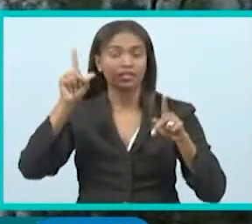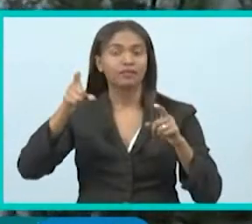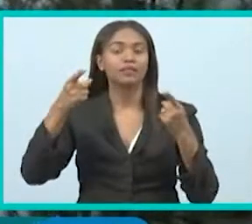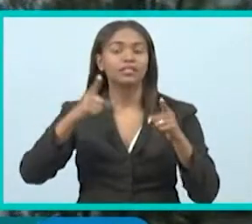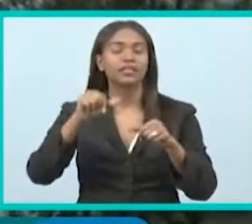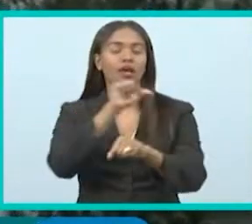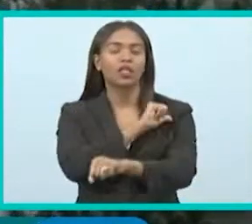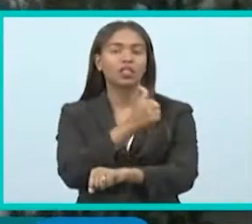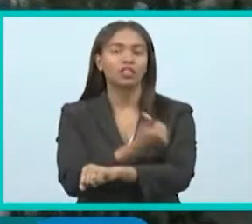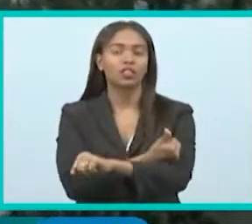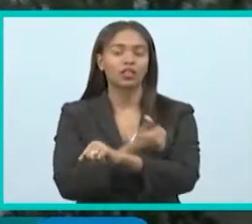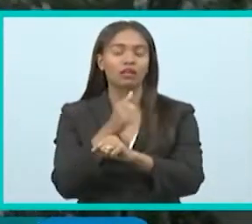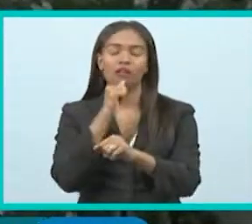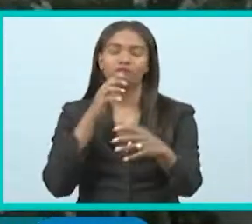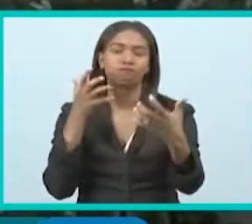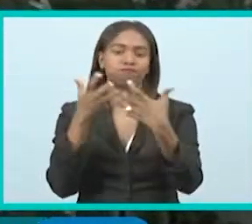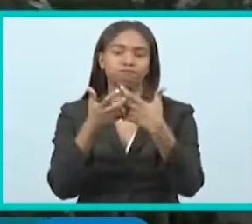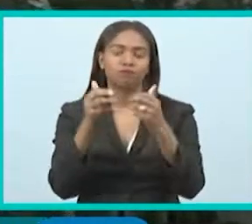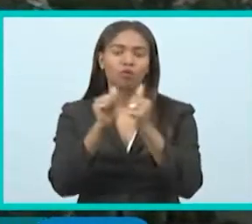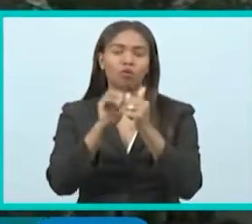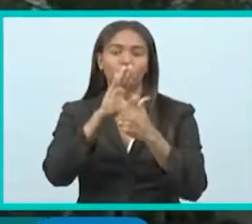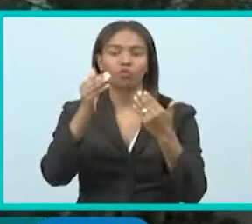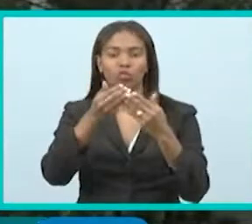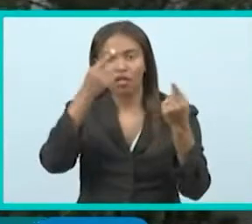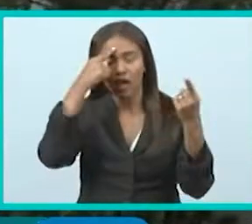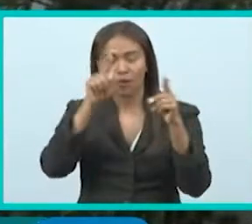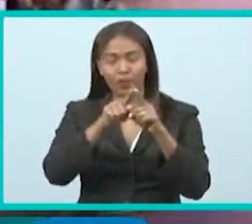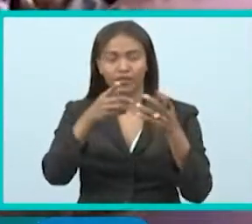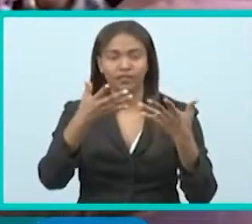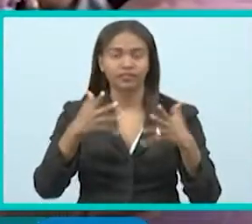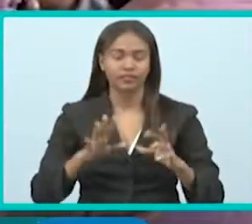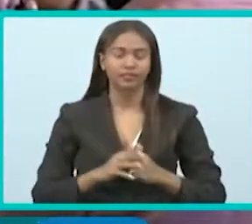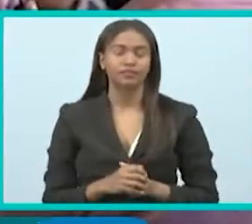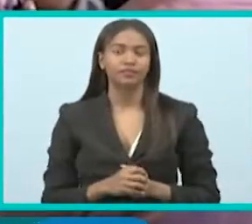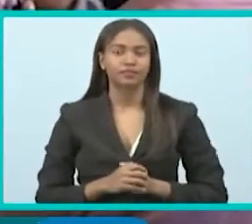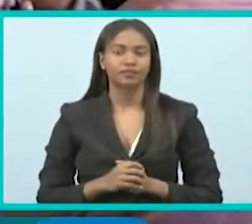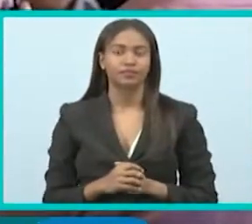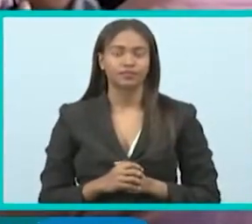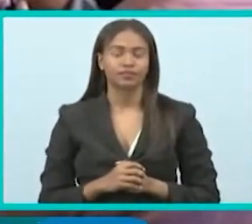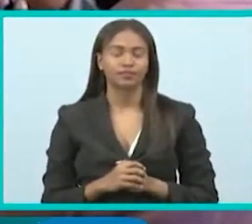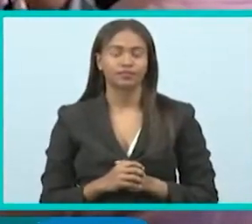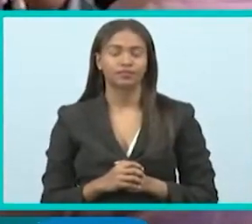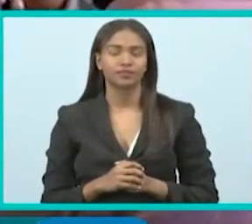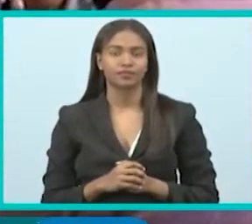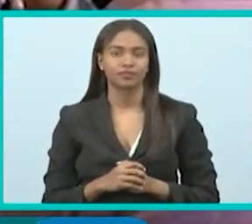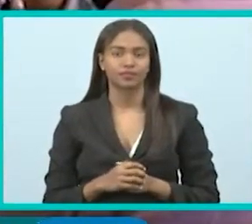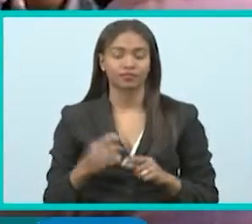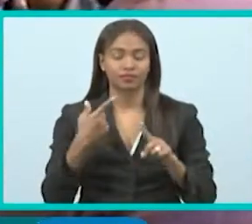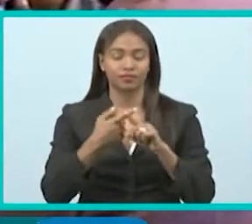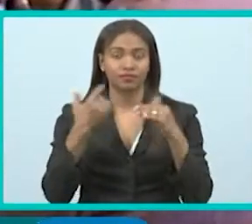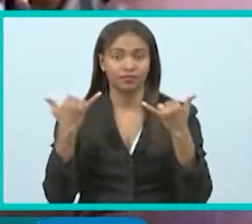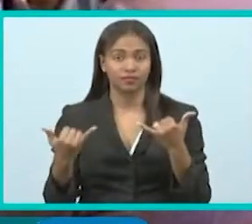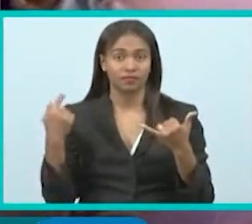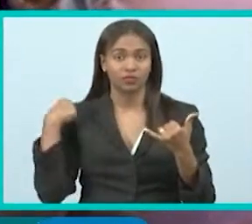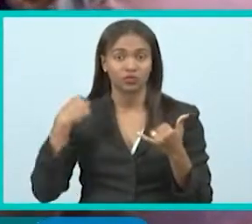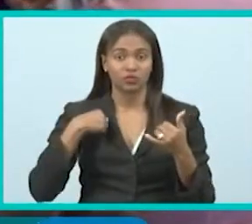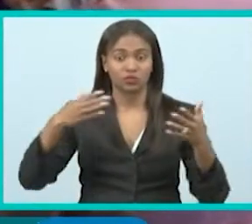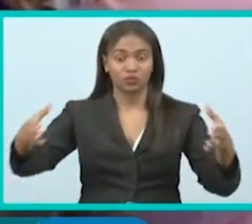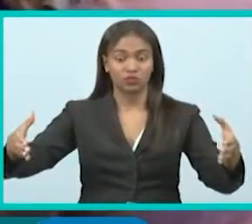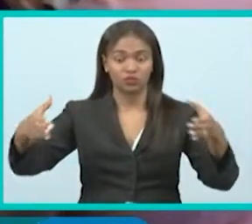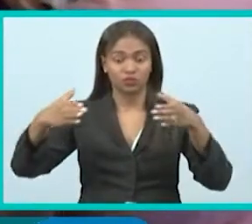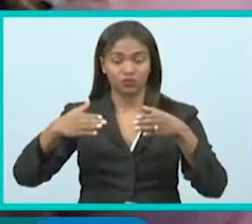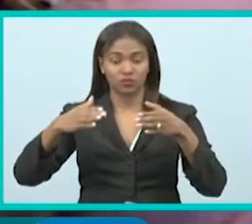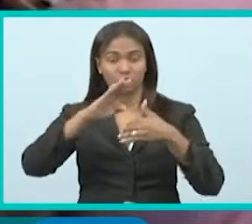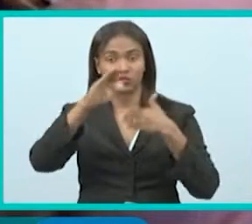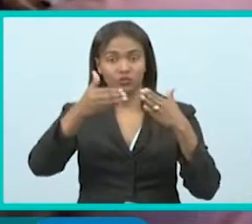las autoridades han incumplido con los acuerdos arribados. Desde ya. Estamos convocando a todas y